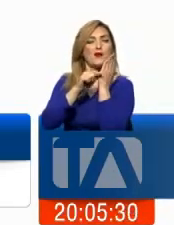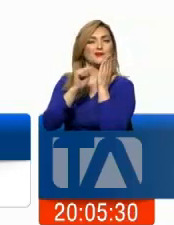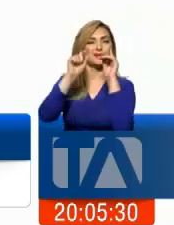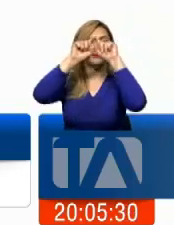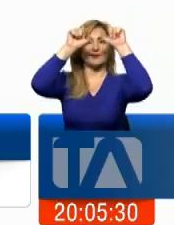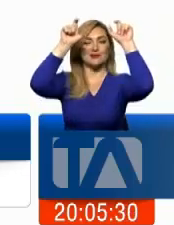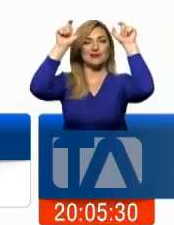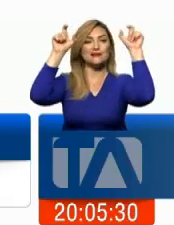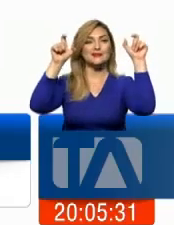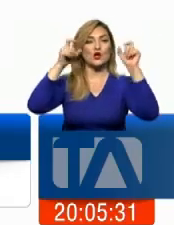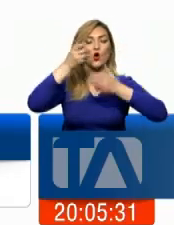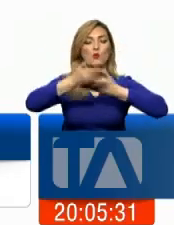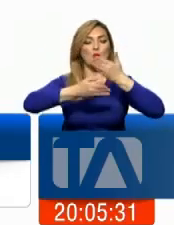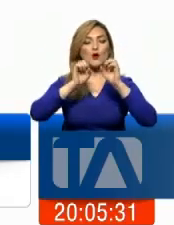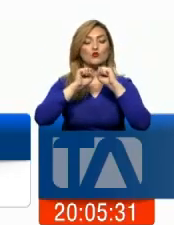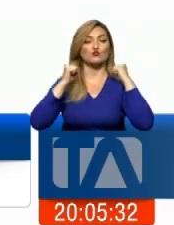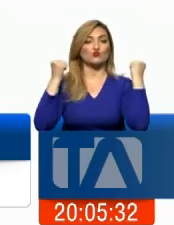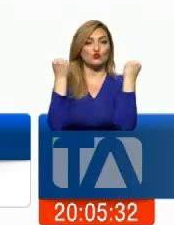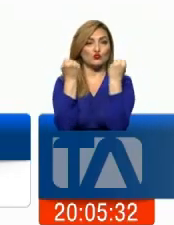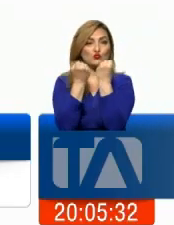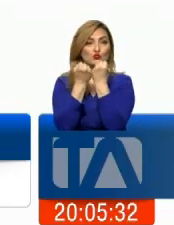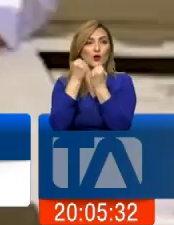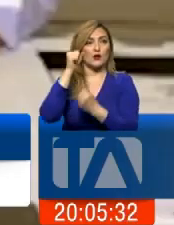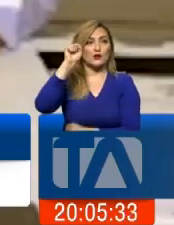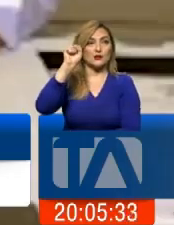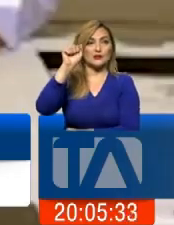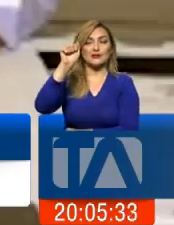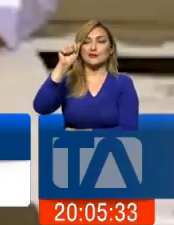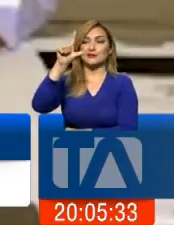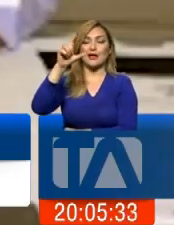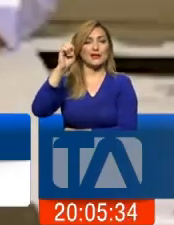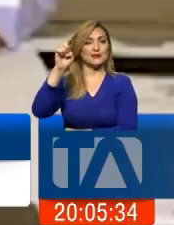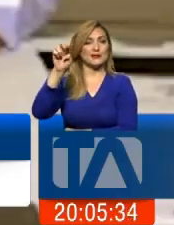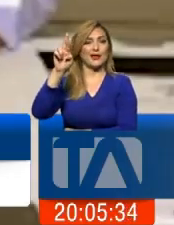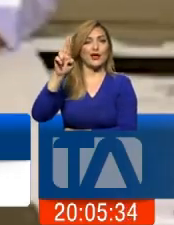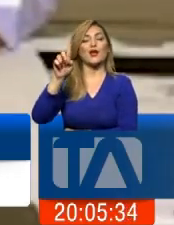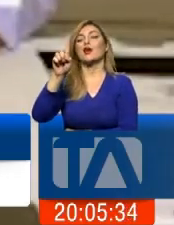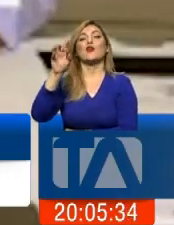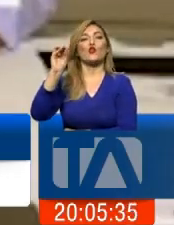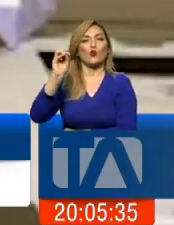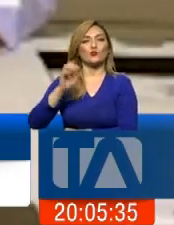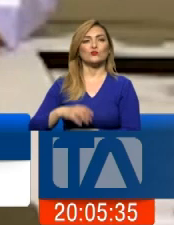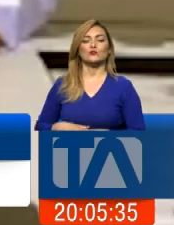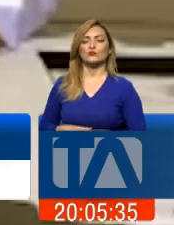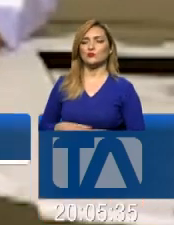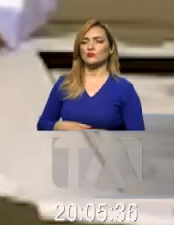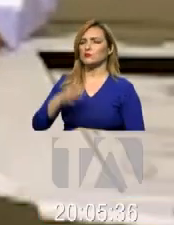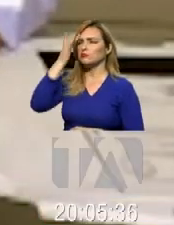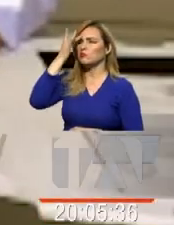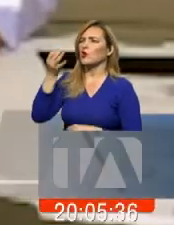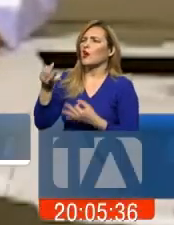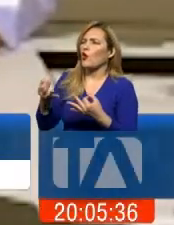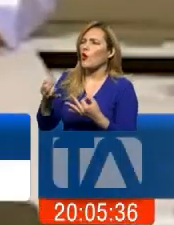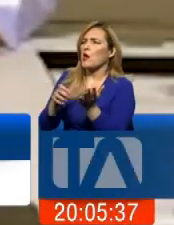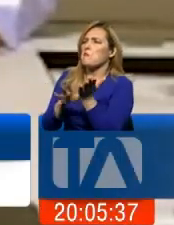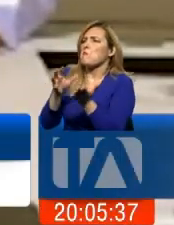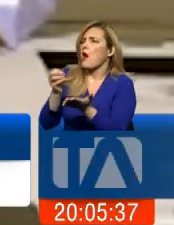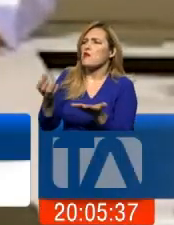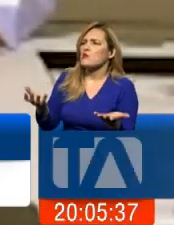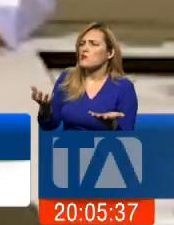empresa en la que compartió sociedad con Daniel Salcedo. ¿Por qué justo ahora? Porque vino a visitarme, porque es mi